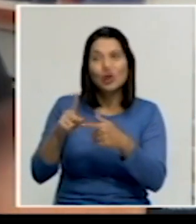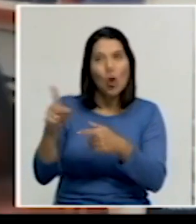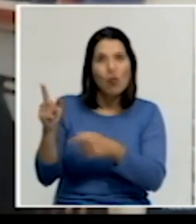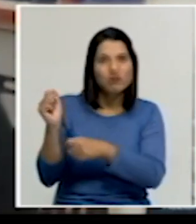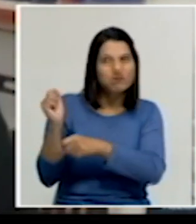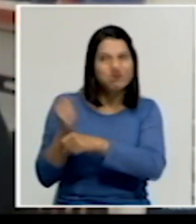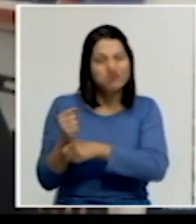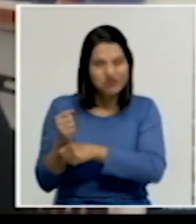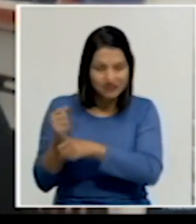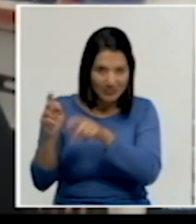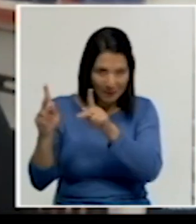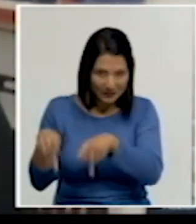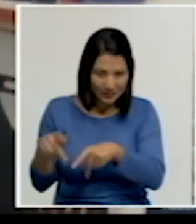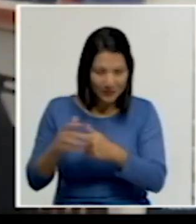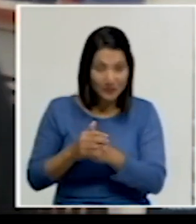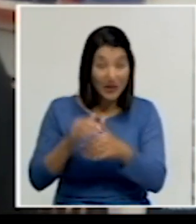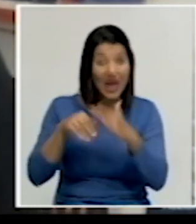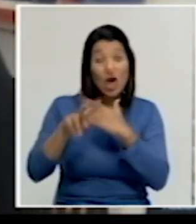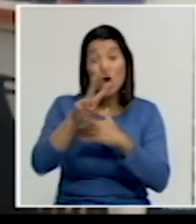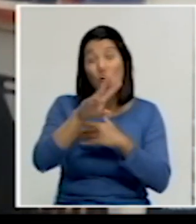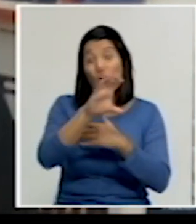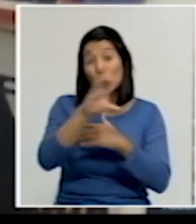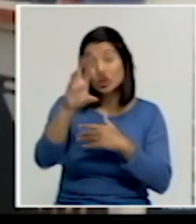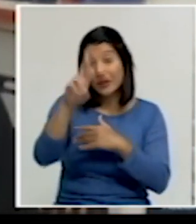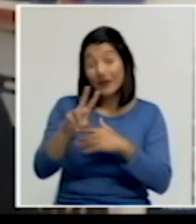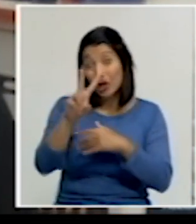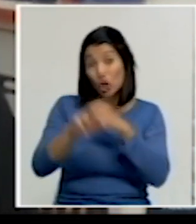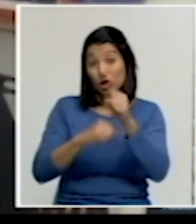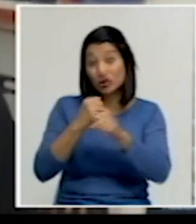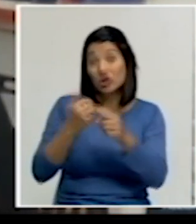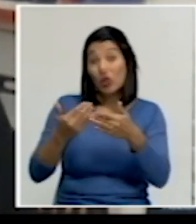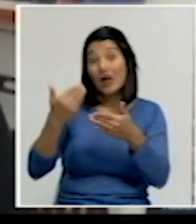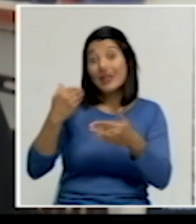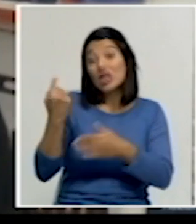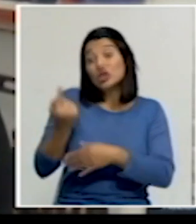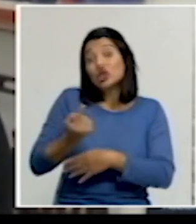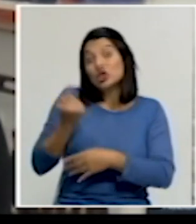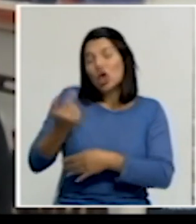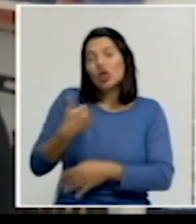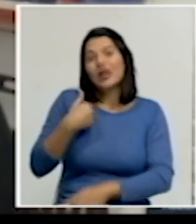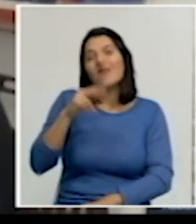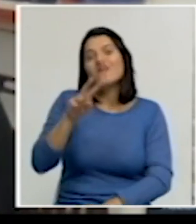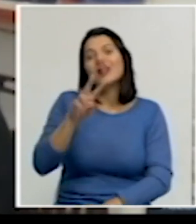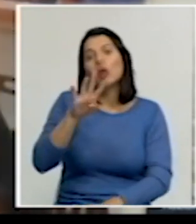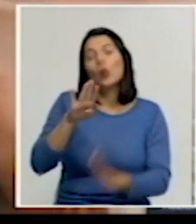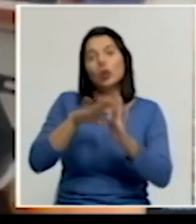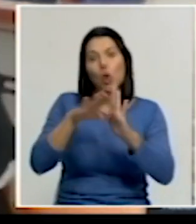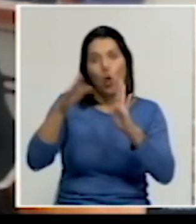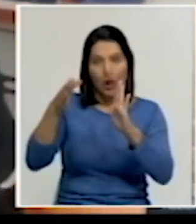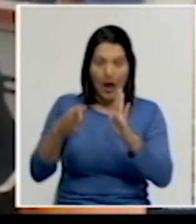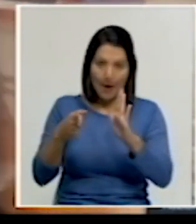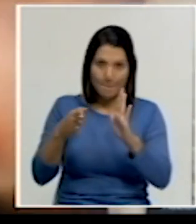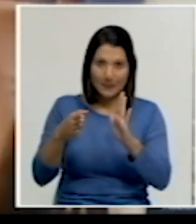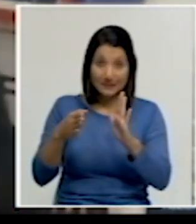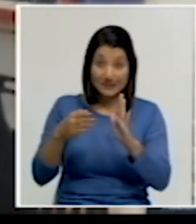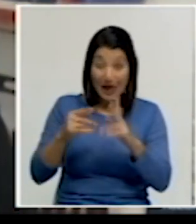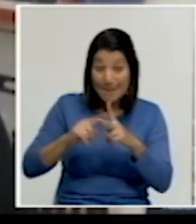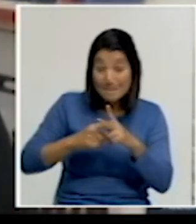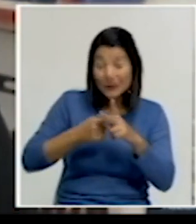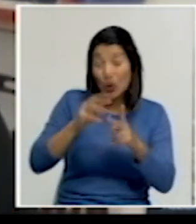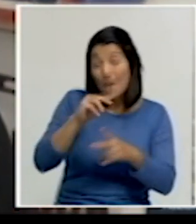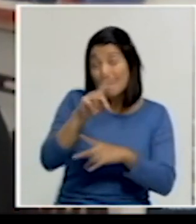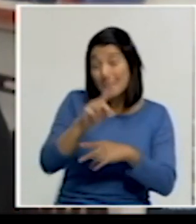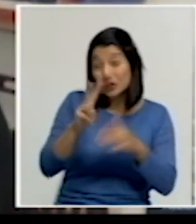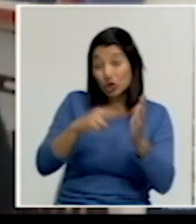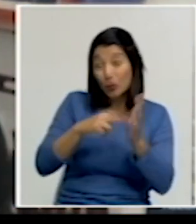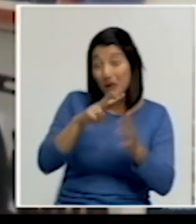2 años teníamos disponibles apenas 24 camas, comenzando marzo del año 2020